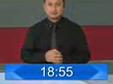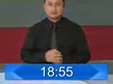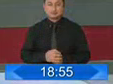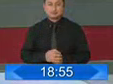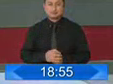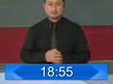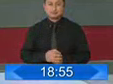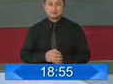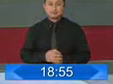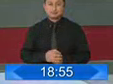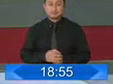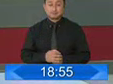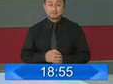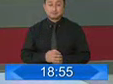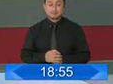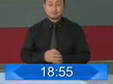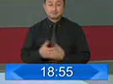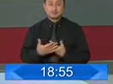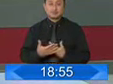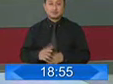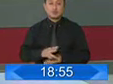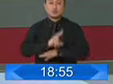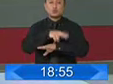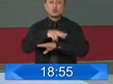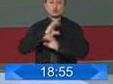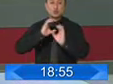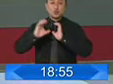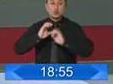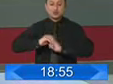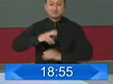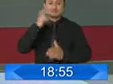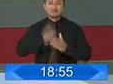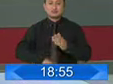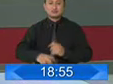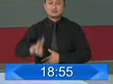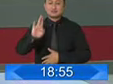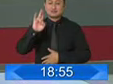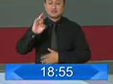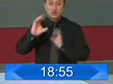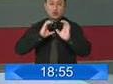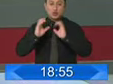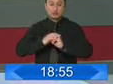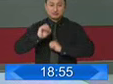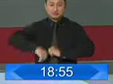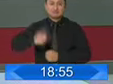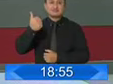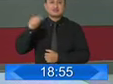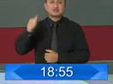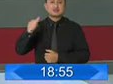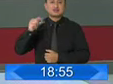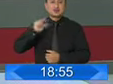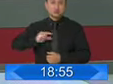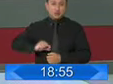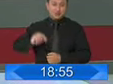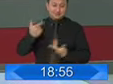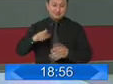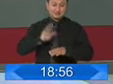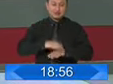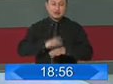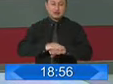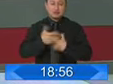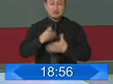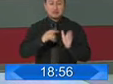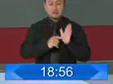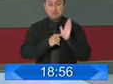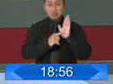La Supercom sancionó a 7 medios de comunicación con una multa de 10 salarios básicos unificados por censura previa. Esto por no